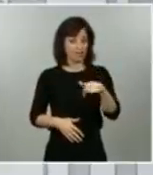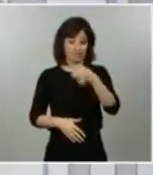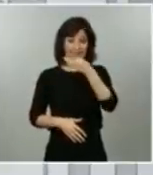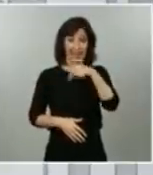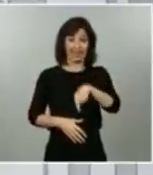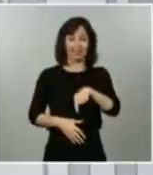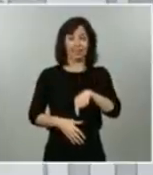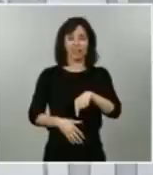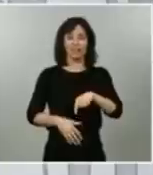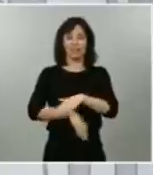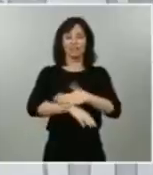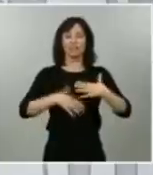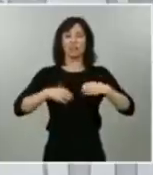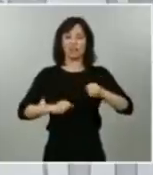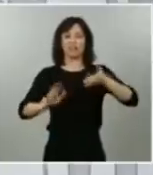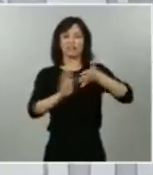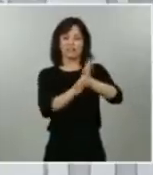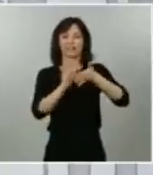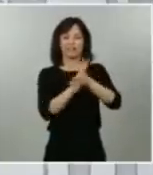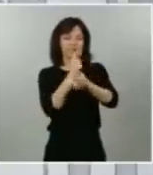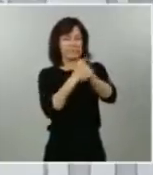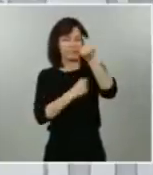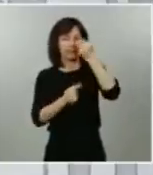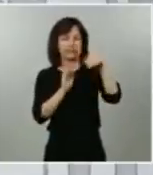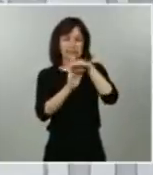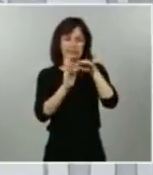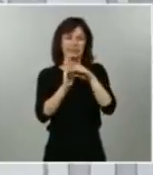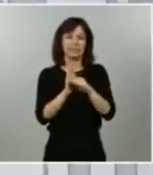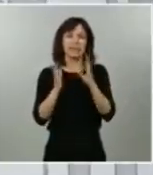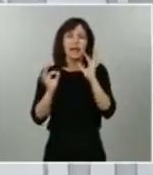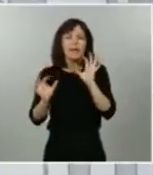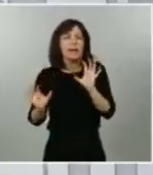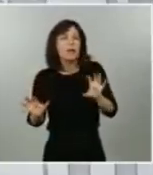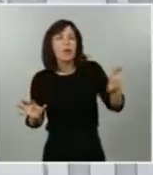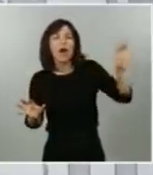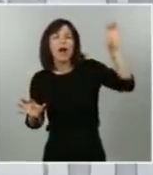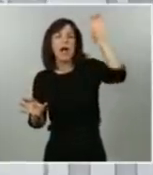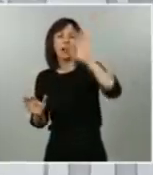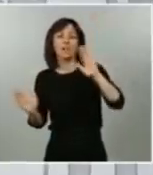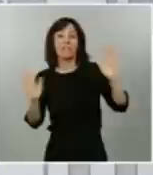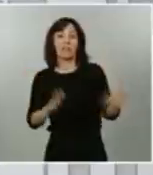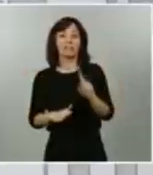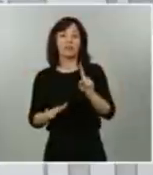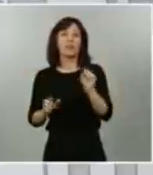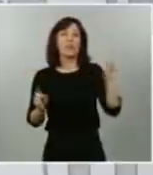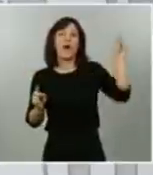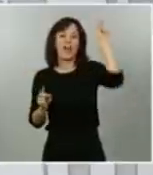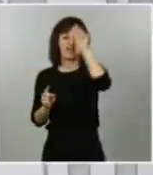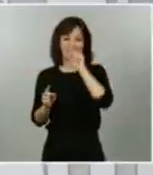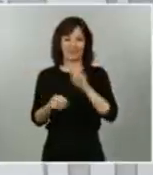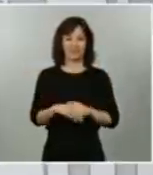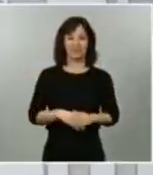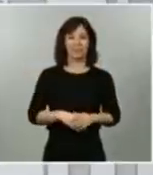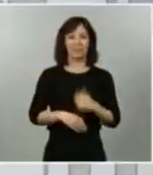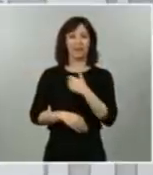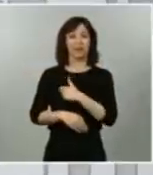comentar con detalle cuáles son los territorios que van a pasar a esa fase 1 el comité de expertos por tanto lo que